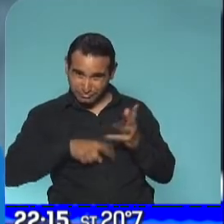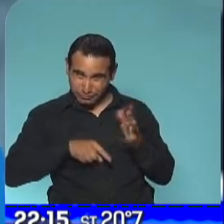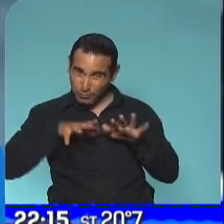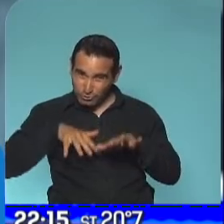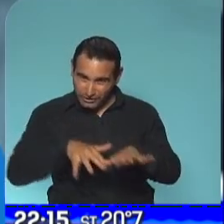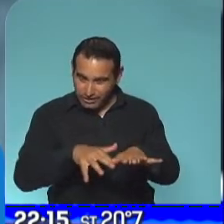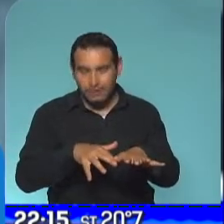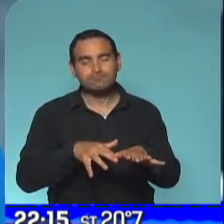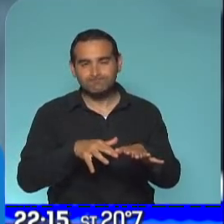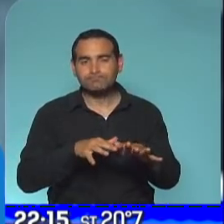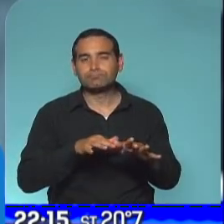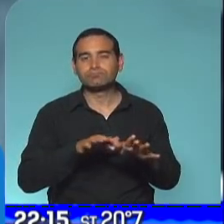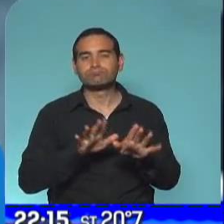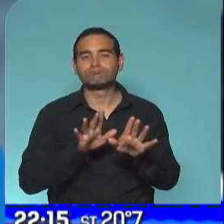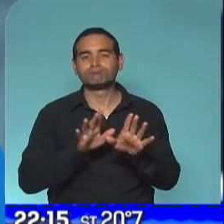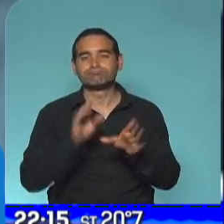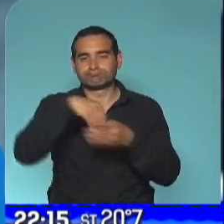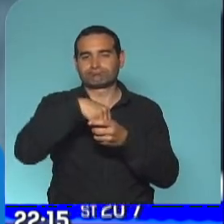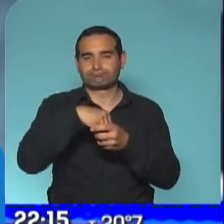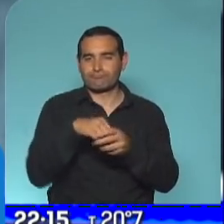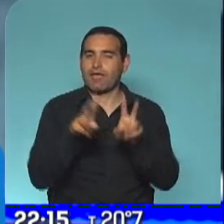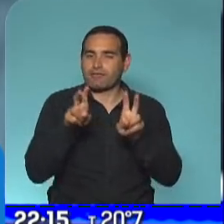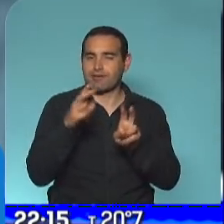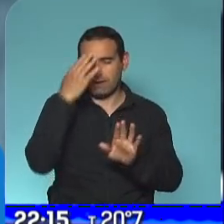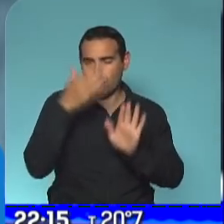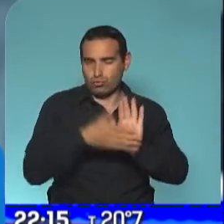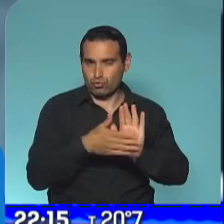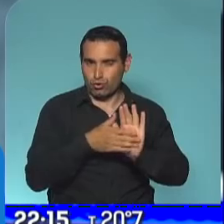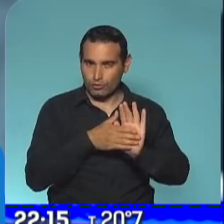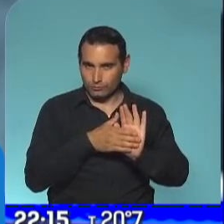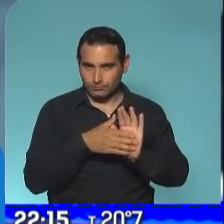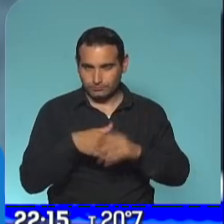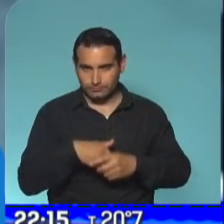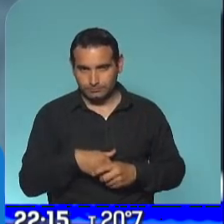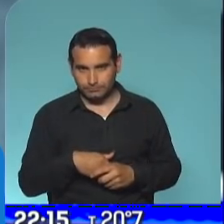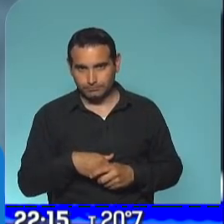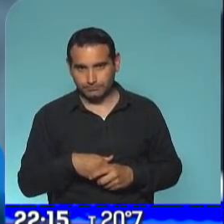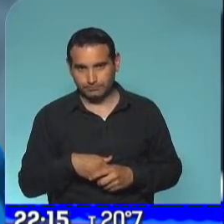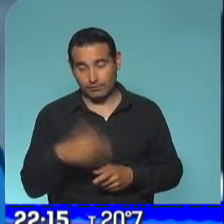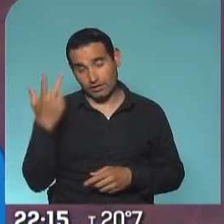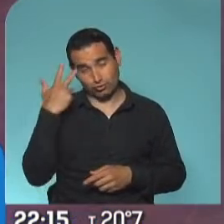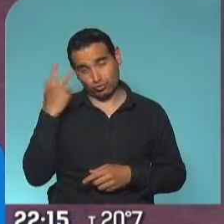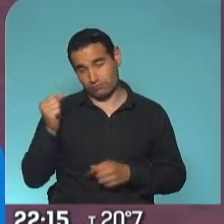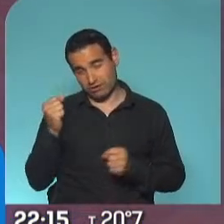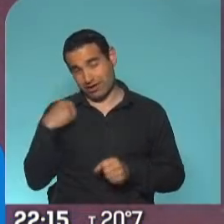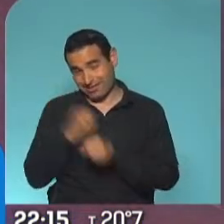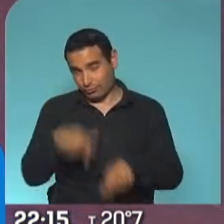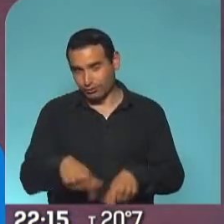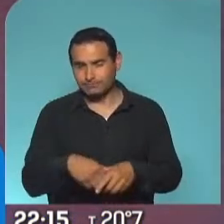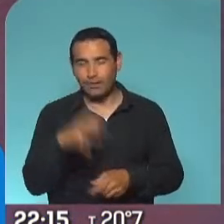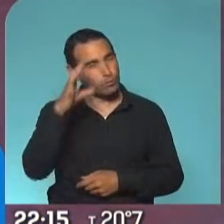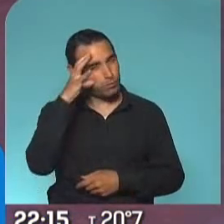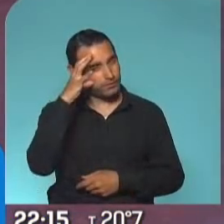encontraron por lo menos un sendero común en esto que se ha dado del 18 de mayo hasta la fecha. Porque